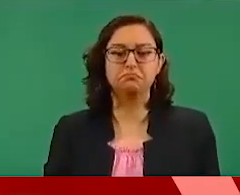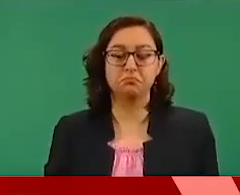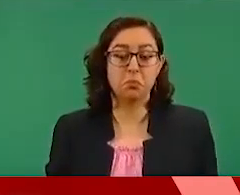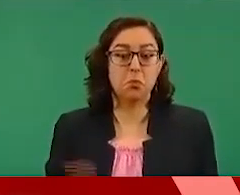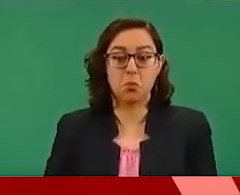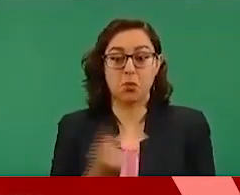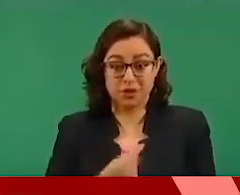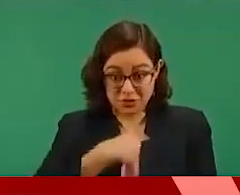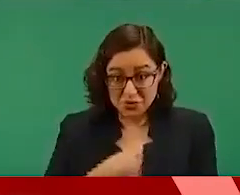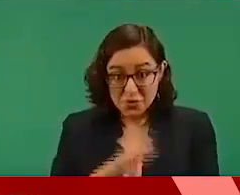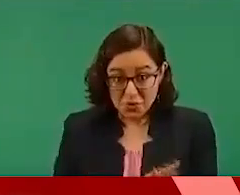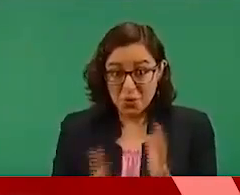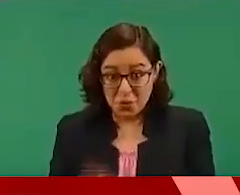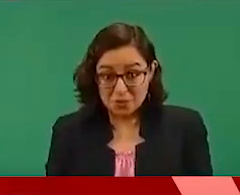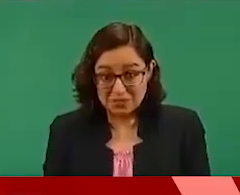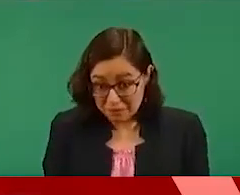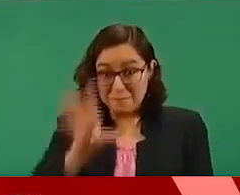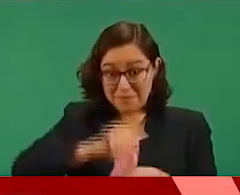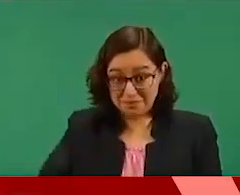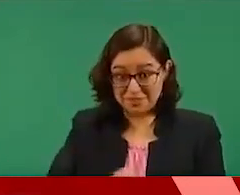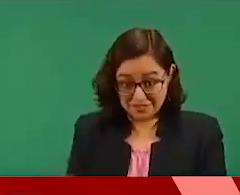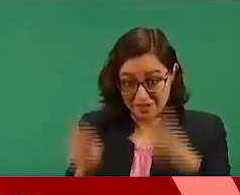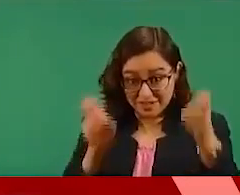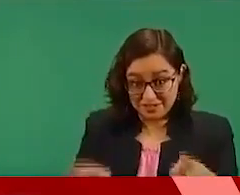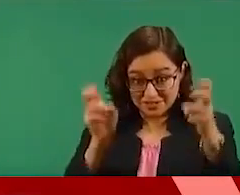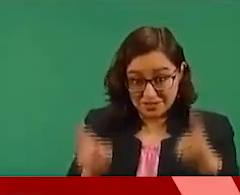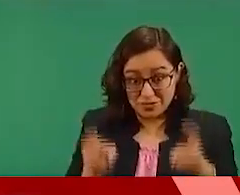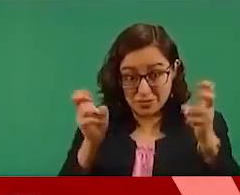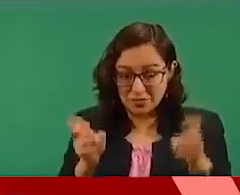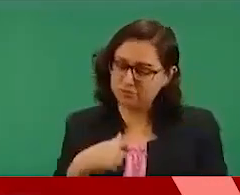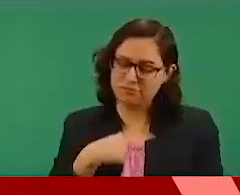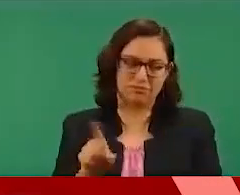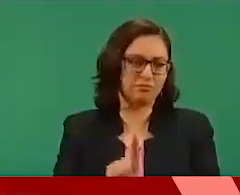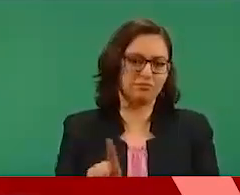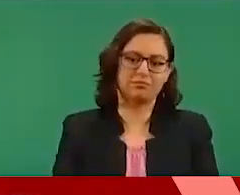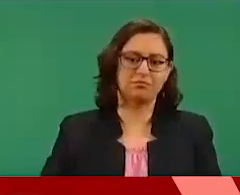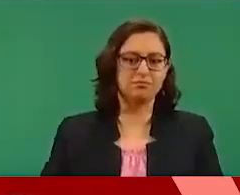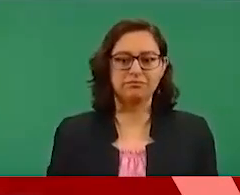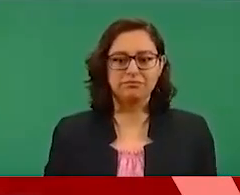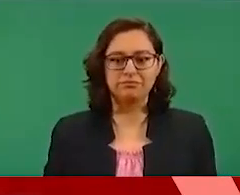cómplice del robo, del atraco.